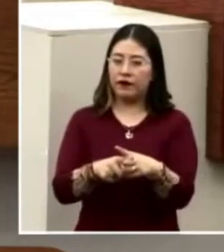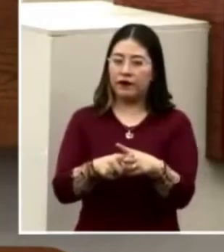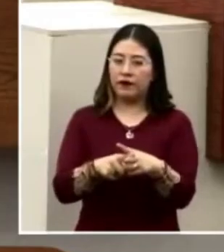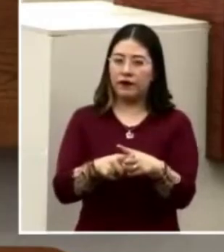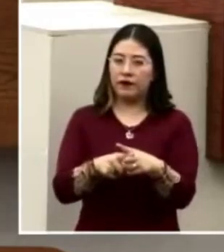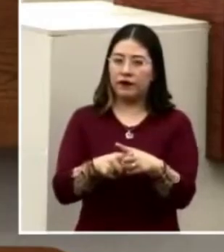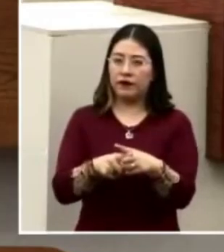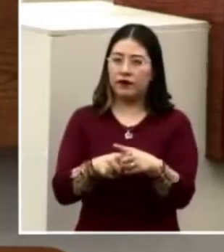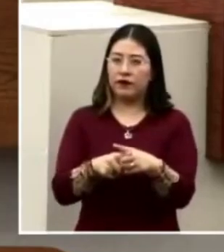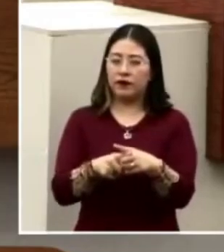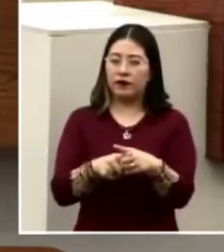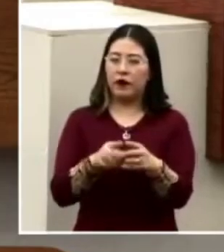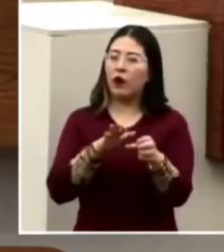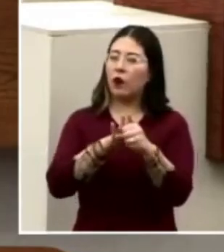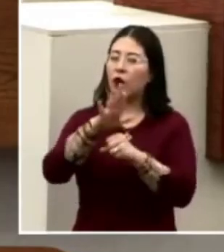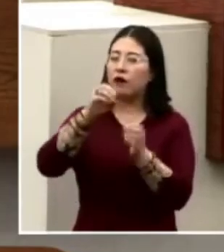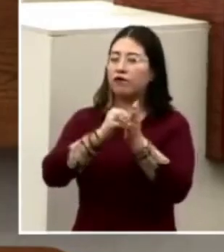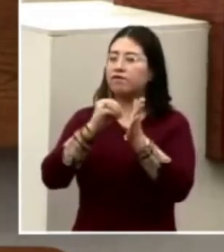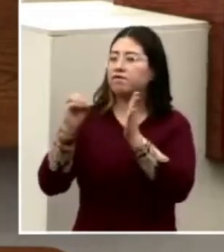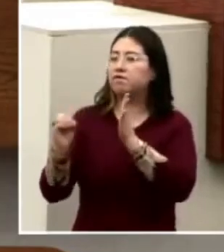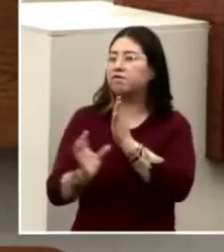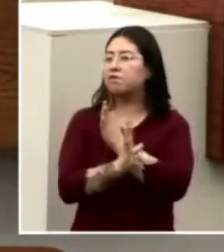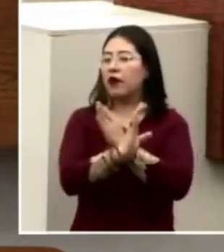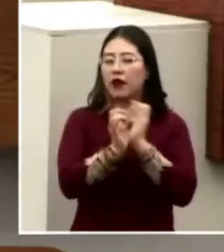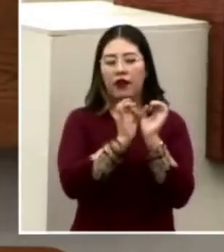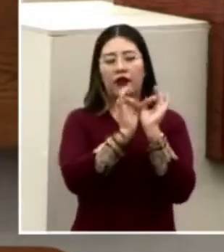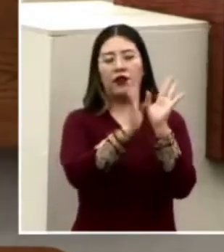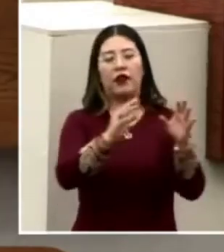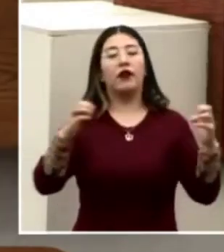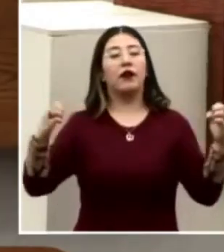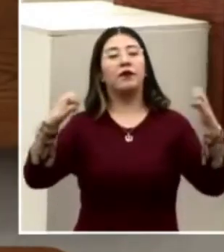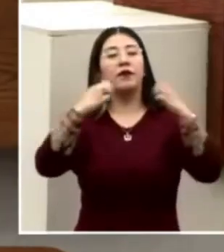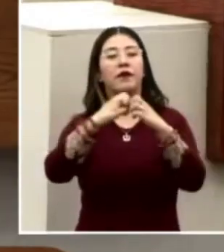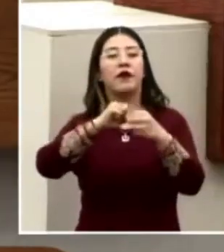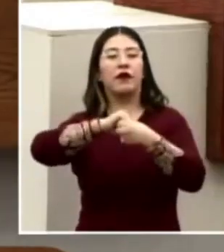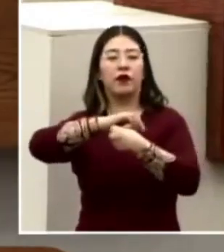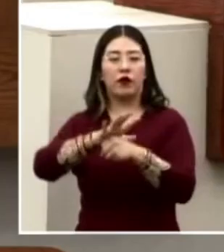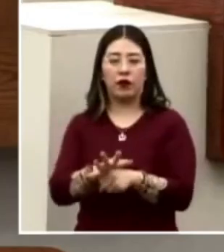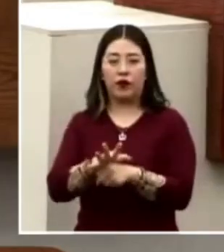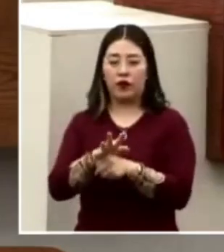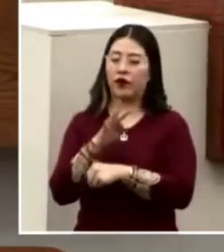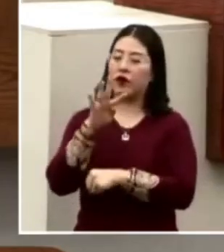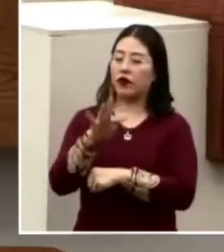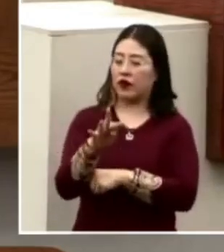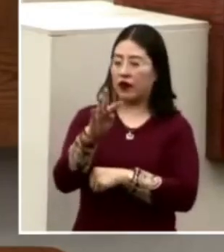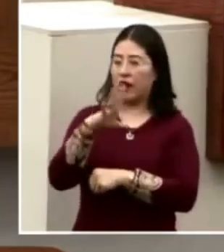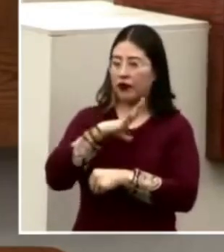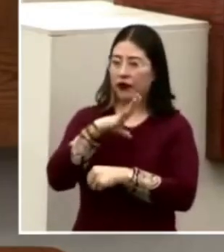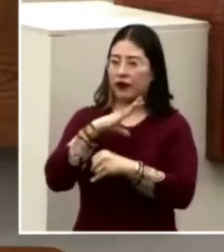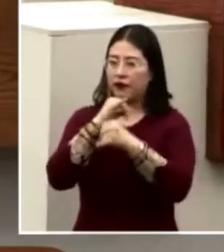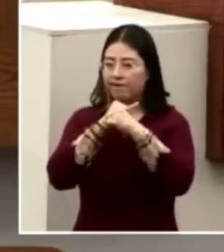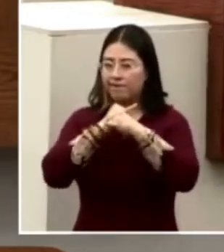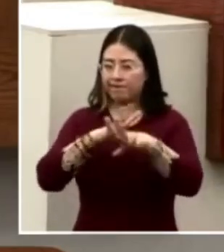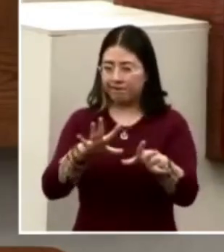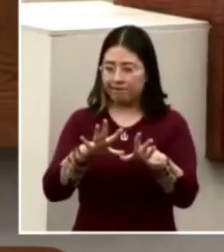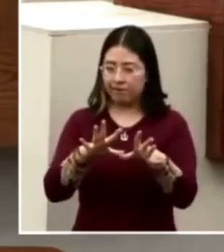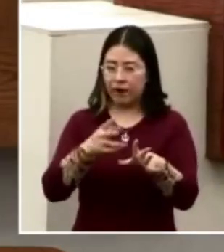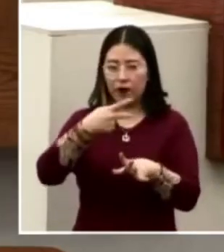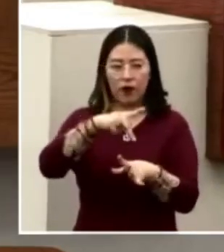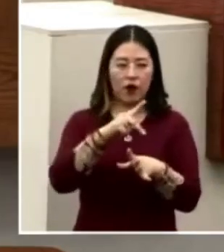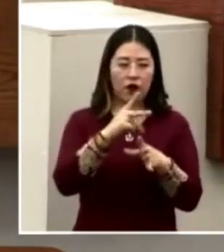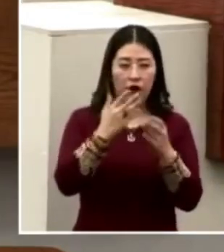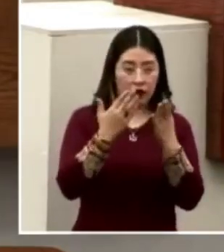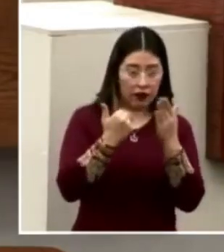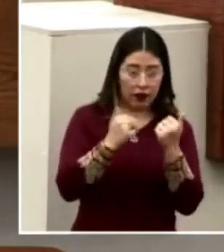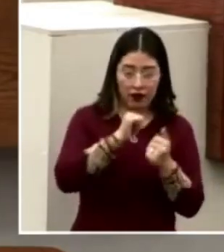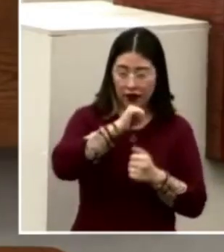anual, sobre pretexto de la pandemia, solamente un estado presentó el informe y ningún municipio lo